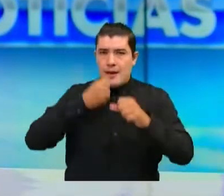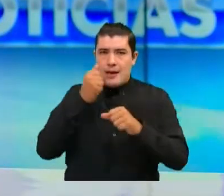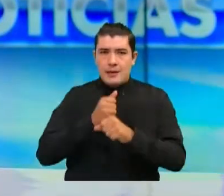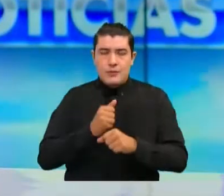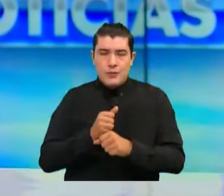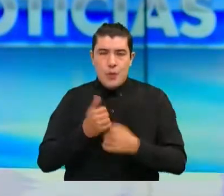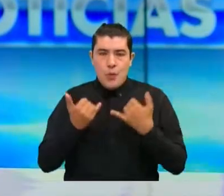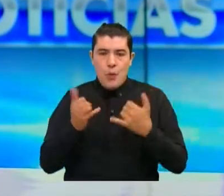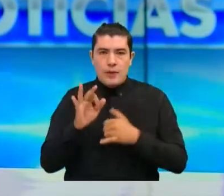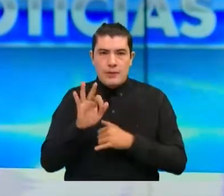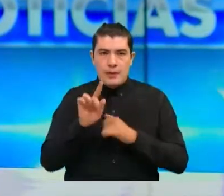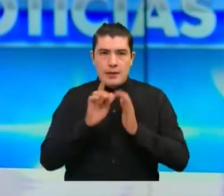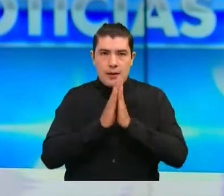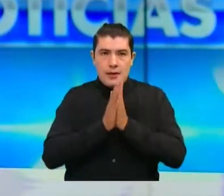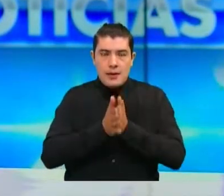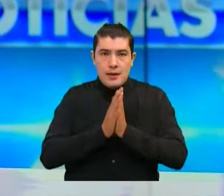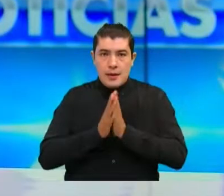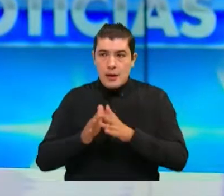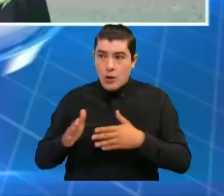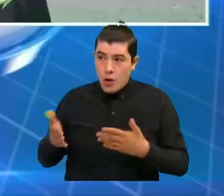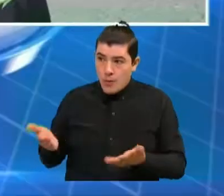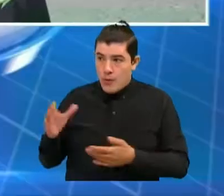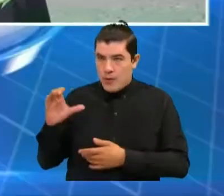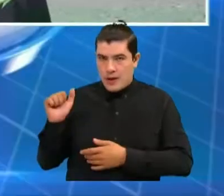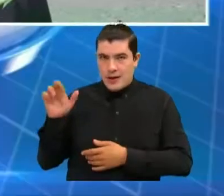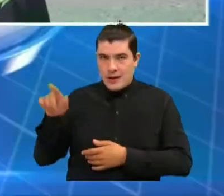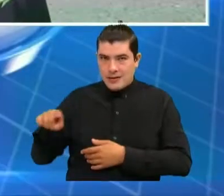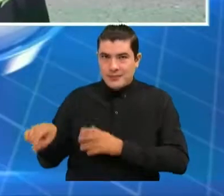Carlos Cárdenas, buenas tardes, adelante.